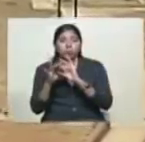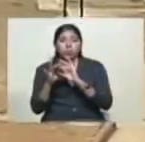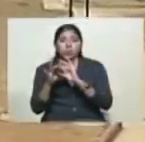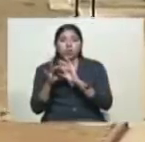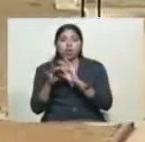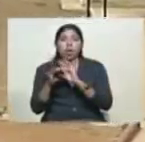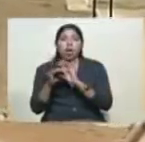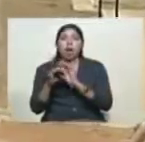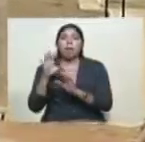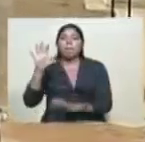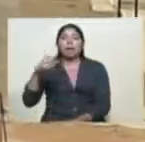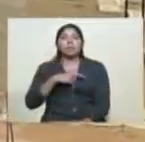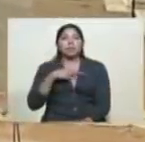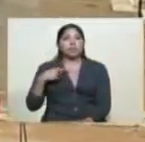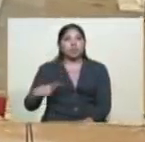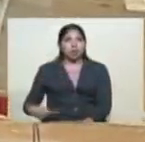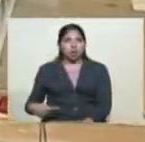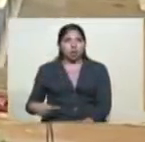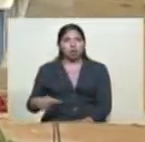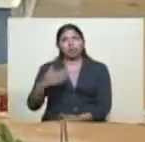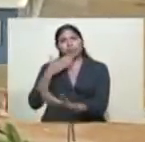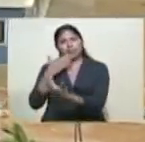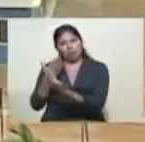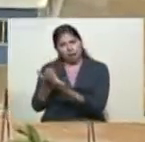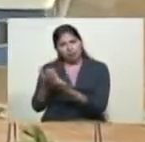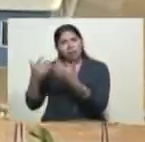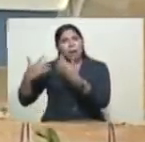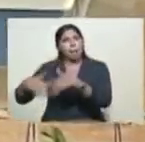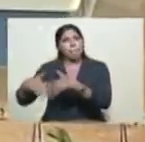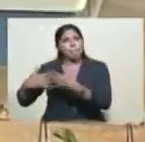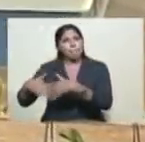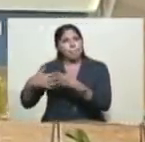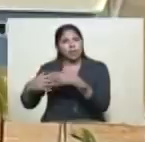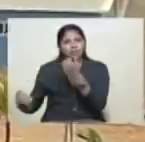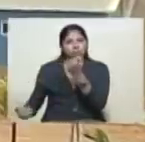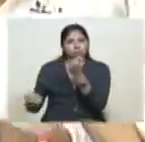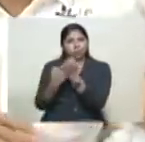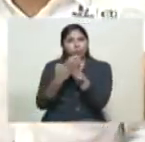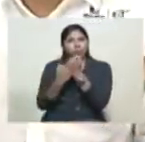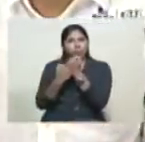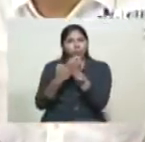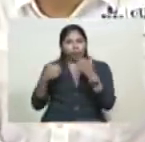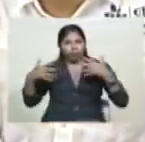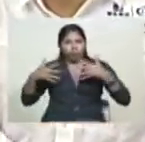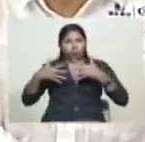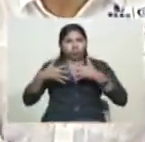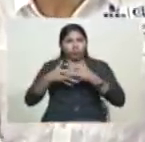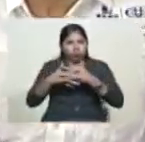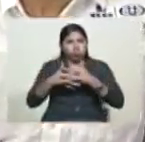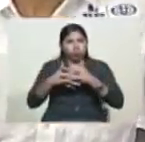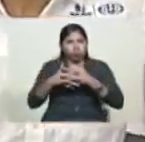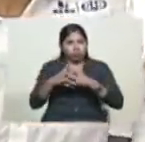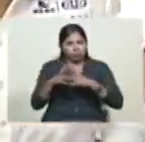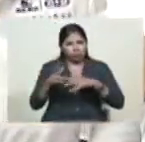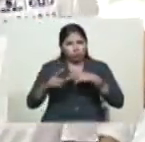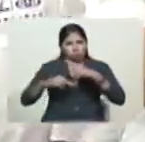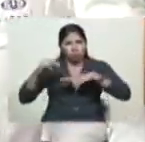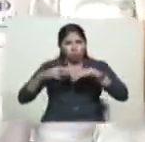Popular China. Gracias a la China, gracias a la empresa china, trabajadores chinos, hermanos de la China,